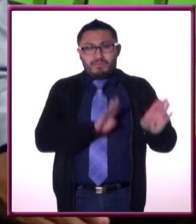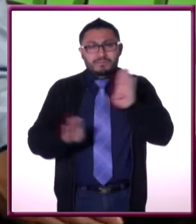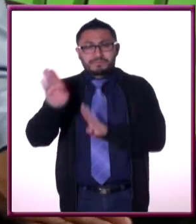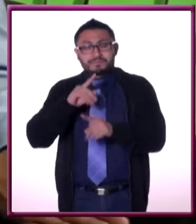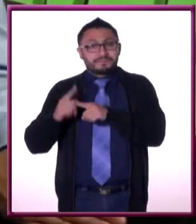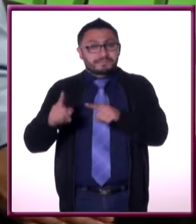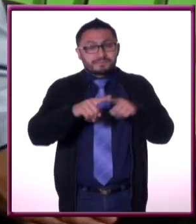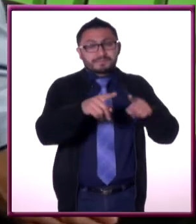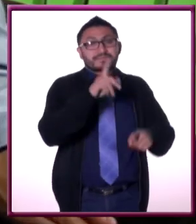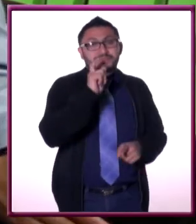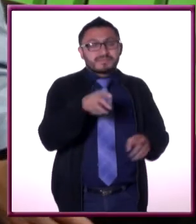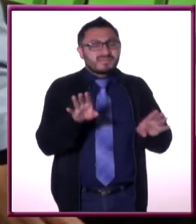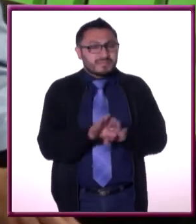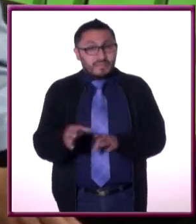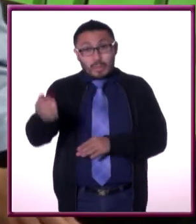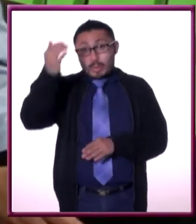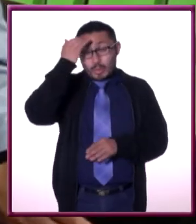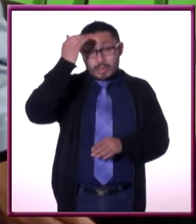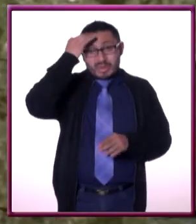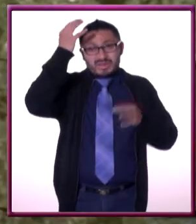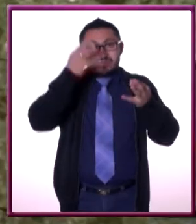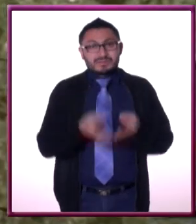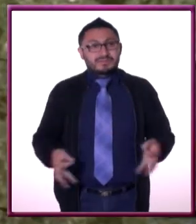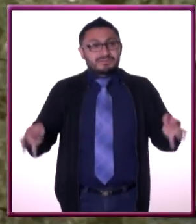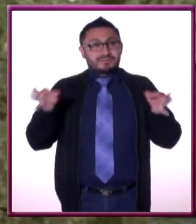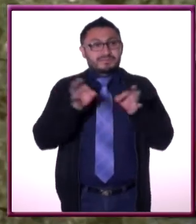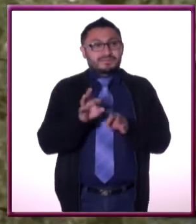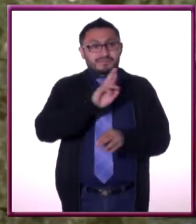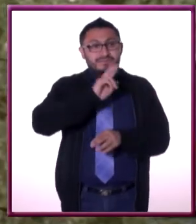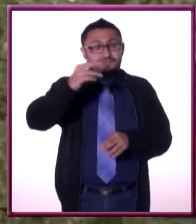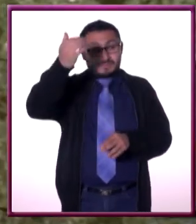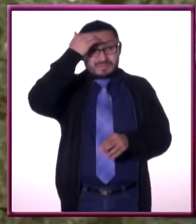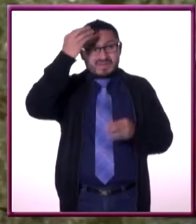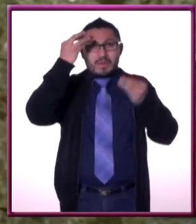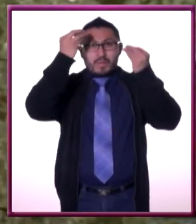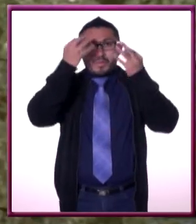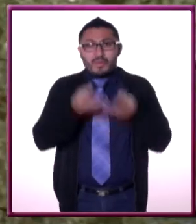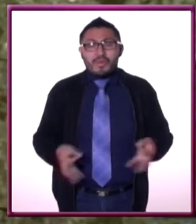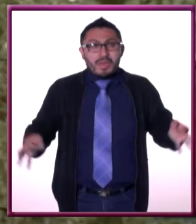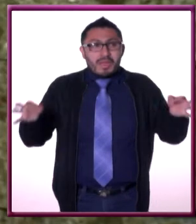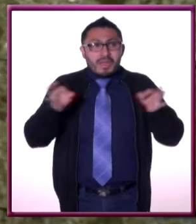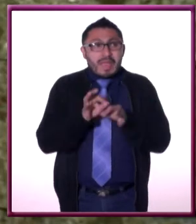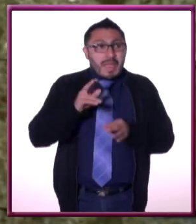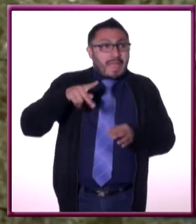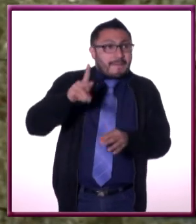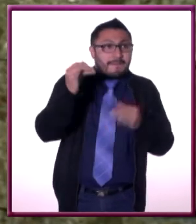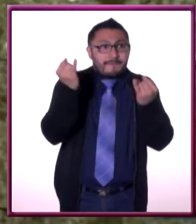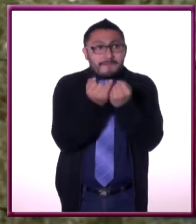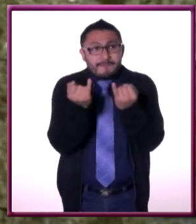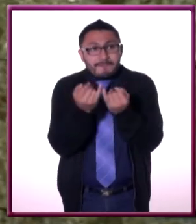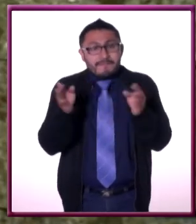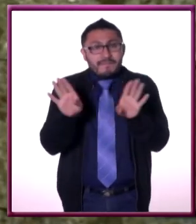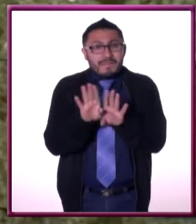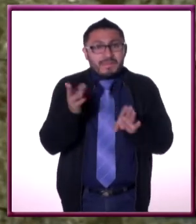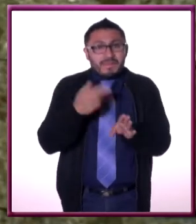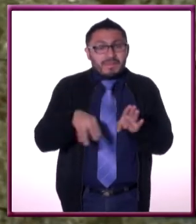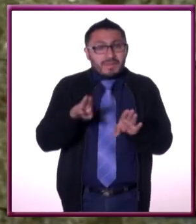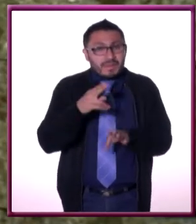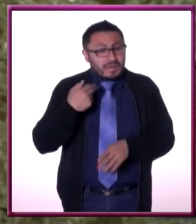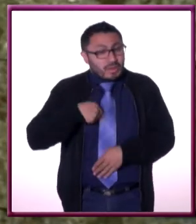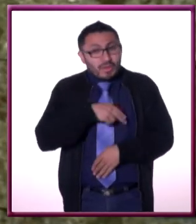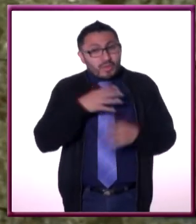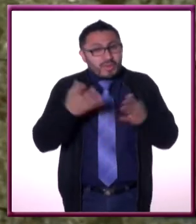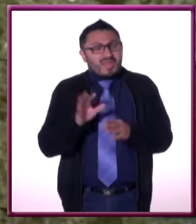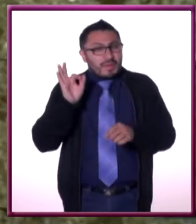¿no? Que es como que conozcamos lo importante que es, reconozcamos que es importante, pero además llevemos a cabo acciones